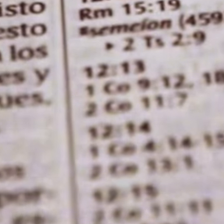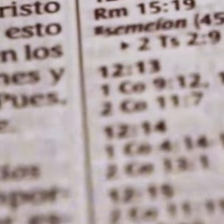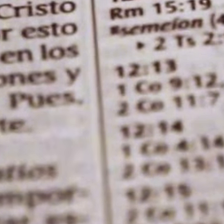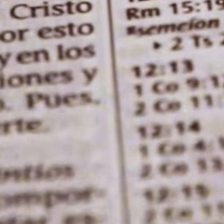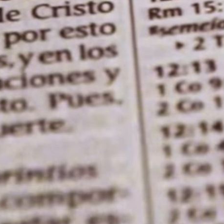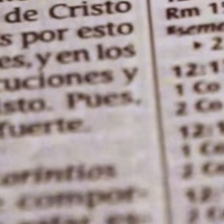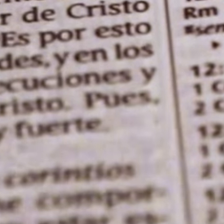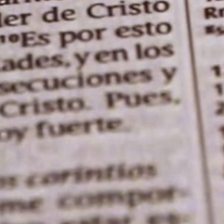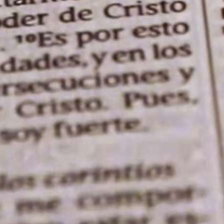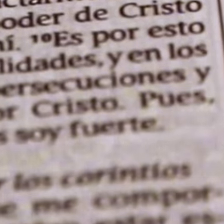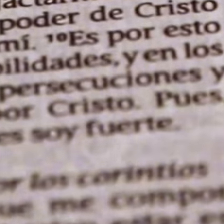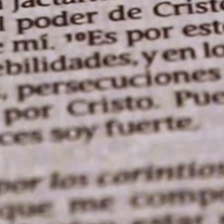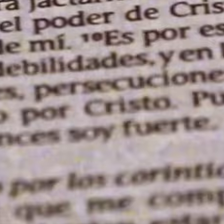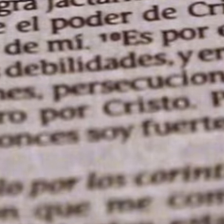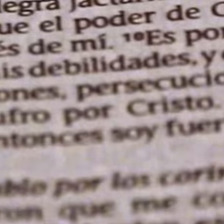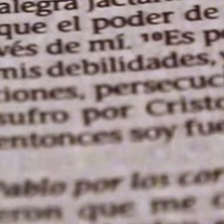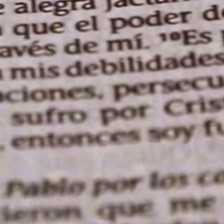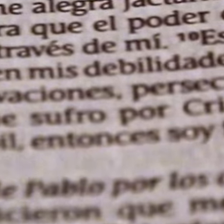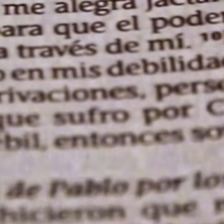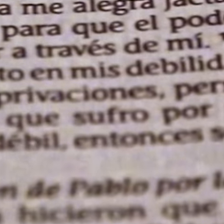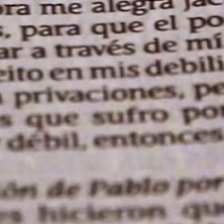para elogiarte.